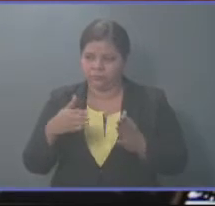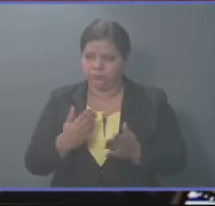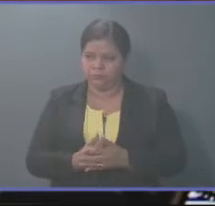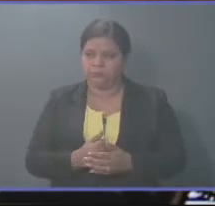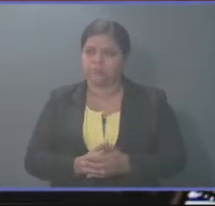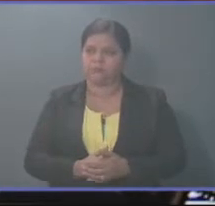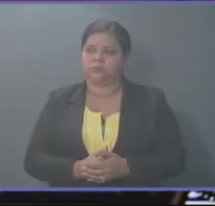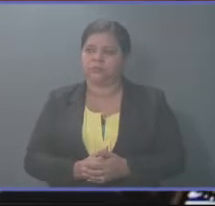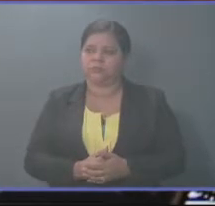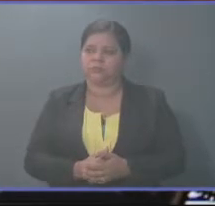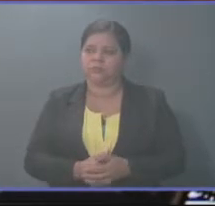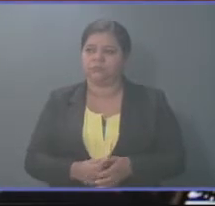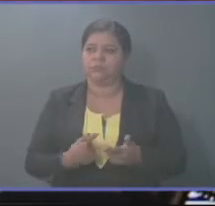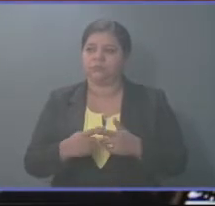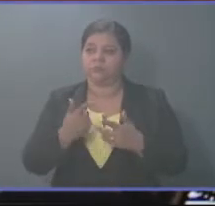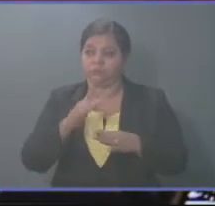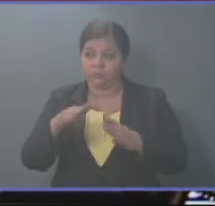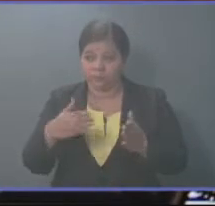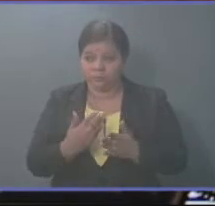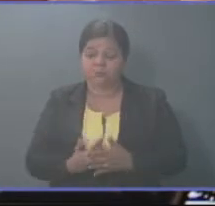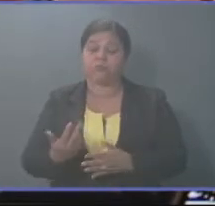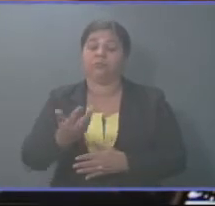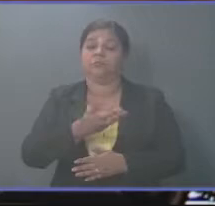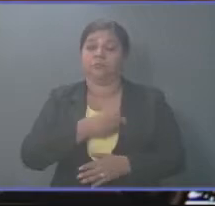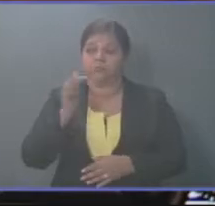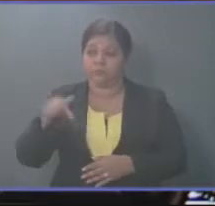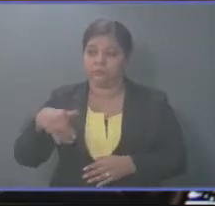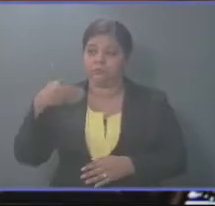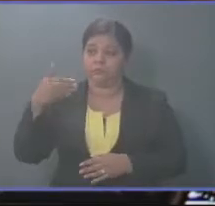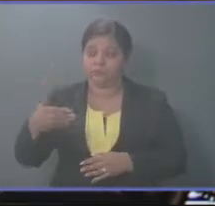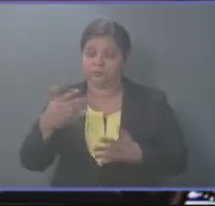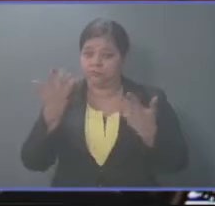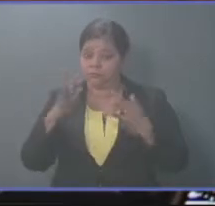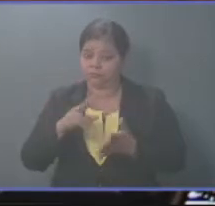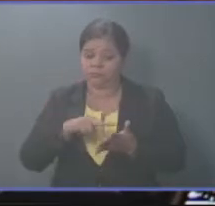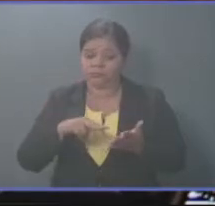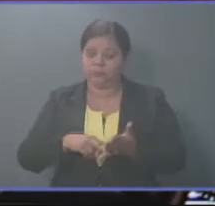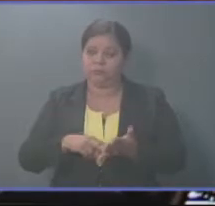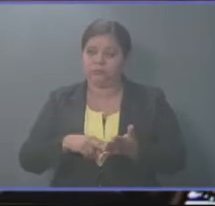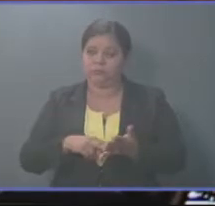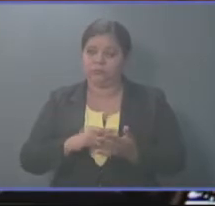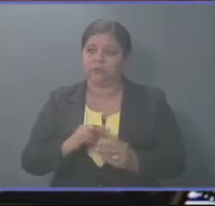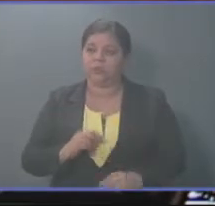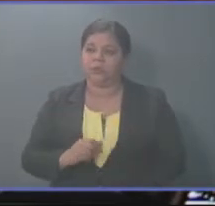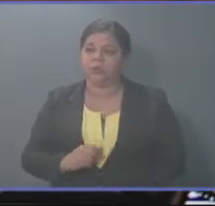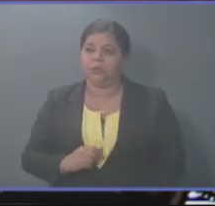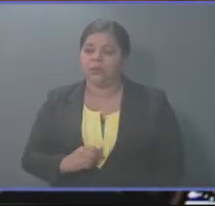5 de diciembre del presente año, leído